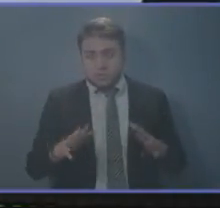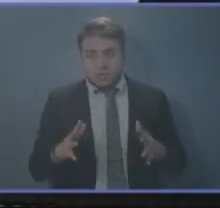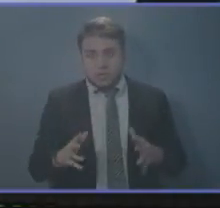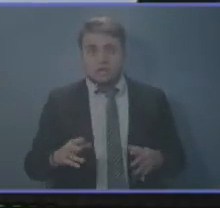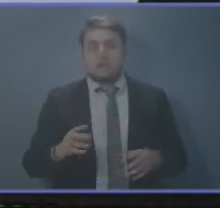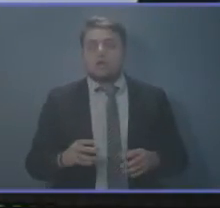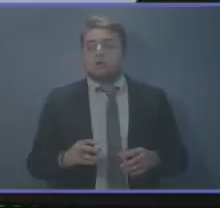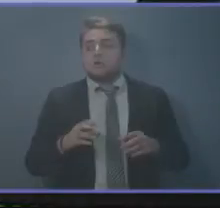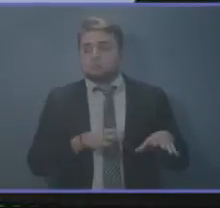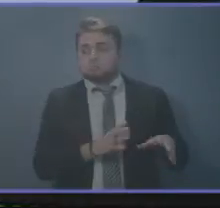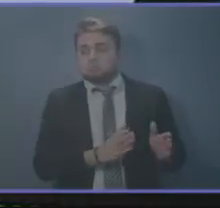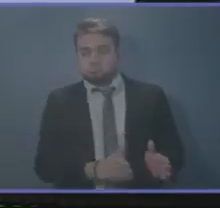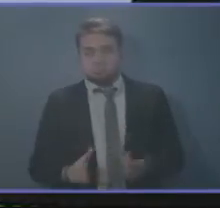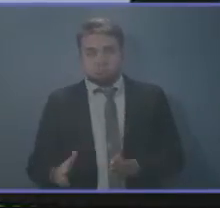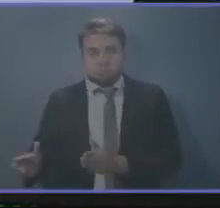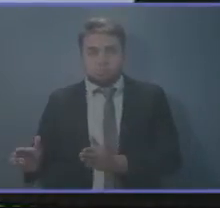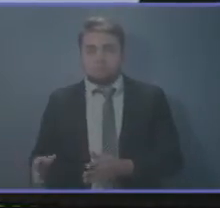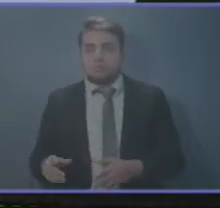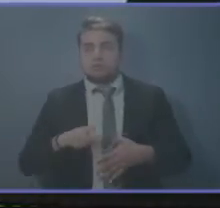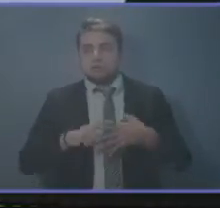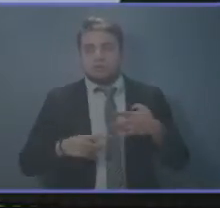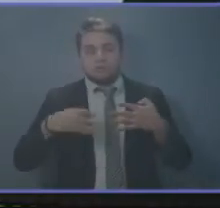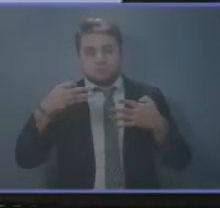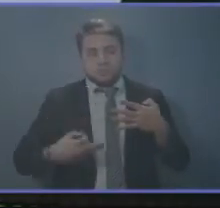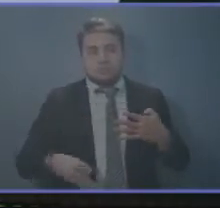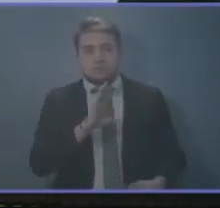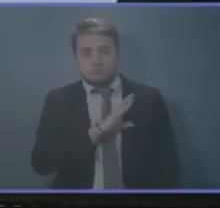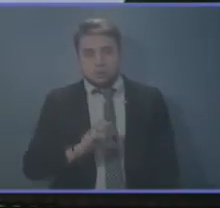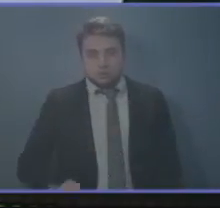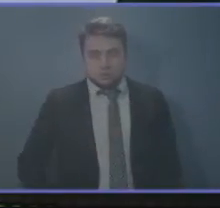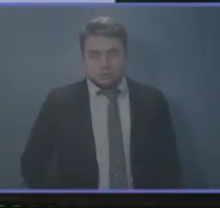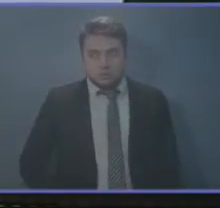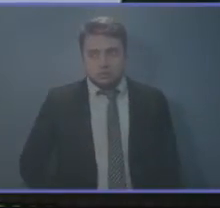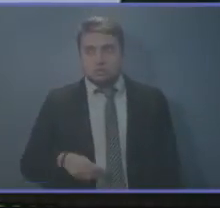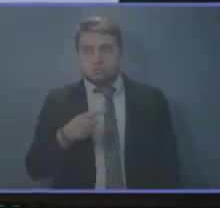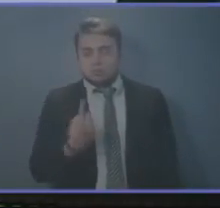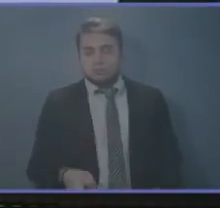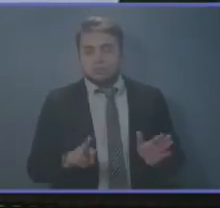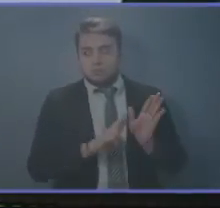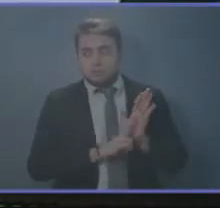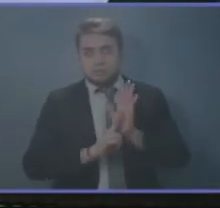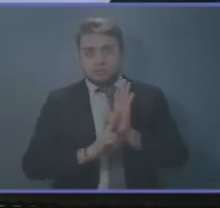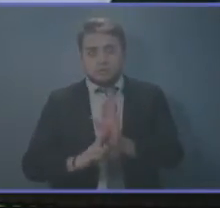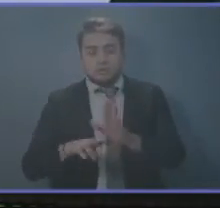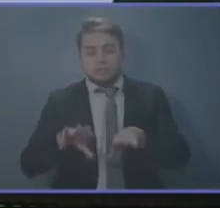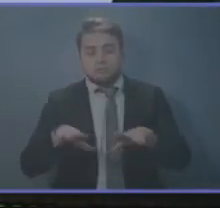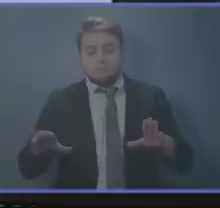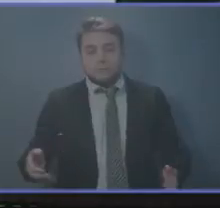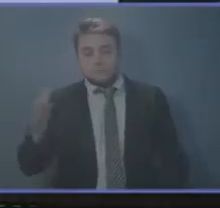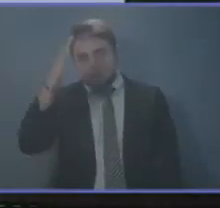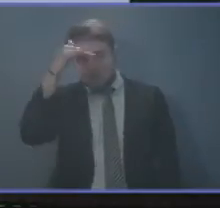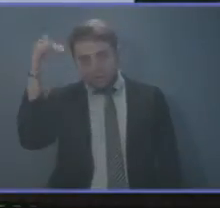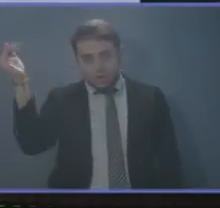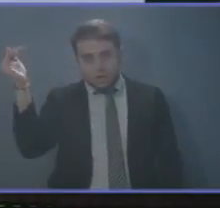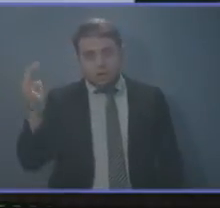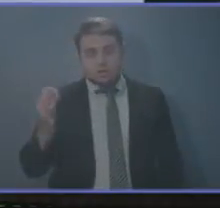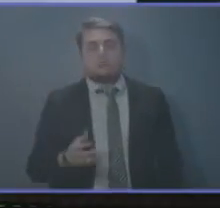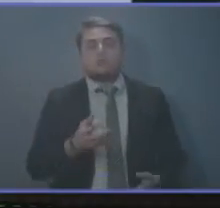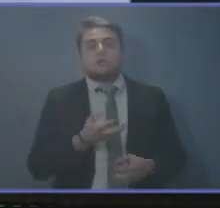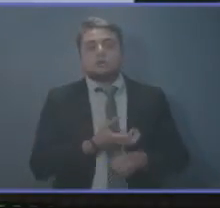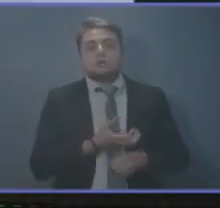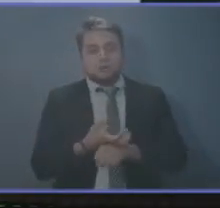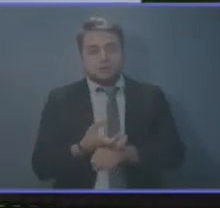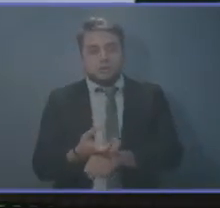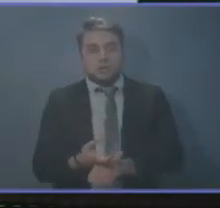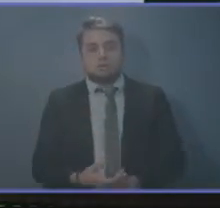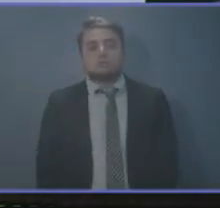con base en la legislación salvadoreña. Palabras de los representantes de la Mesa Nacional de Transporte. Y que por lo